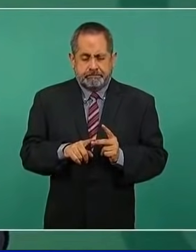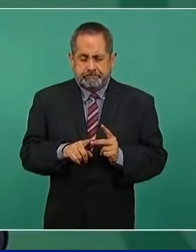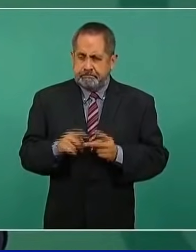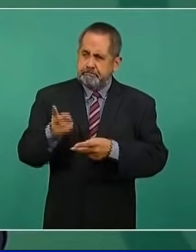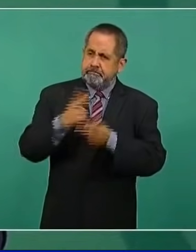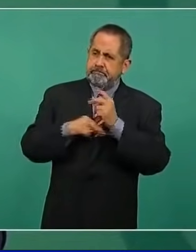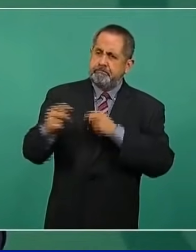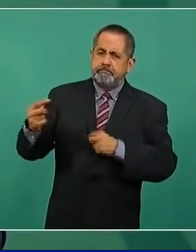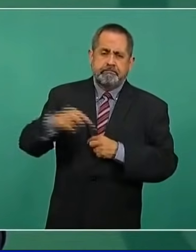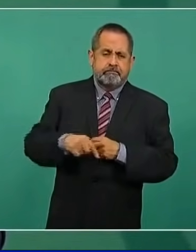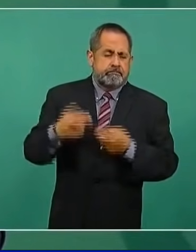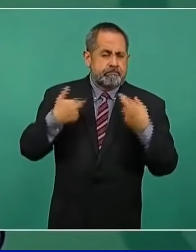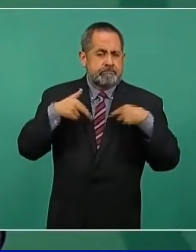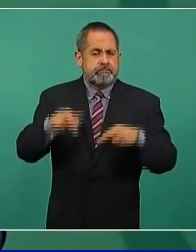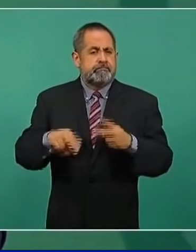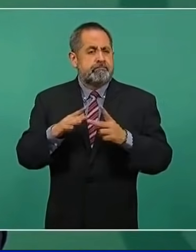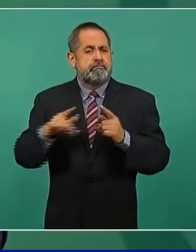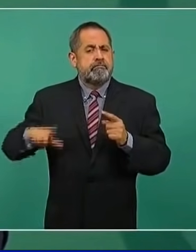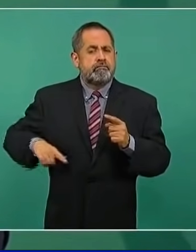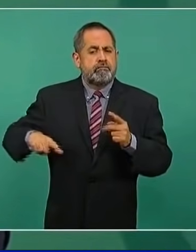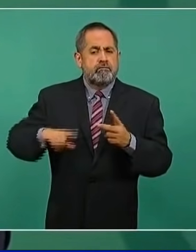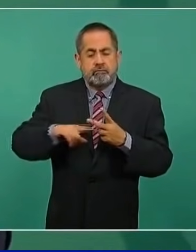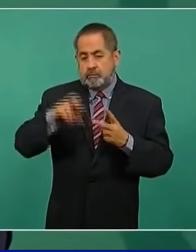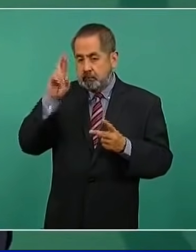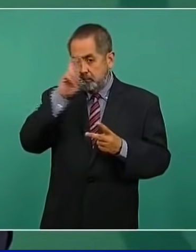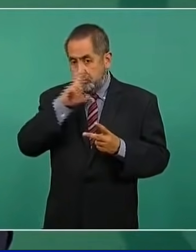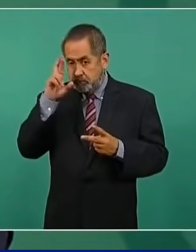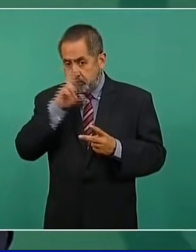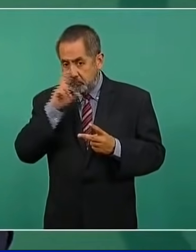vienen representantes del gobierno de Rusia,